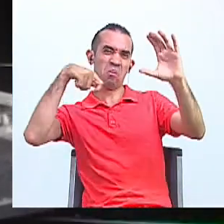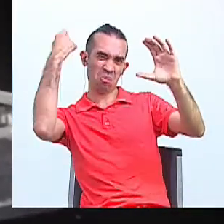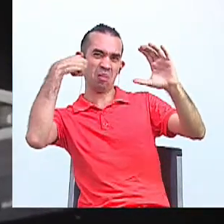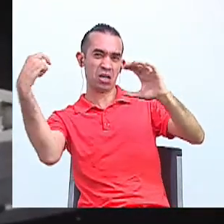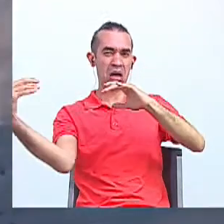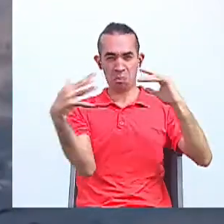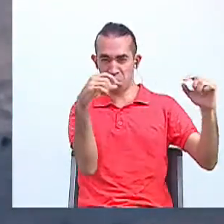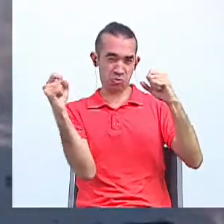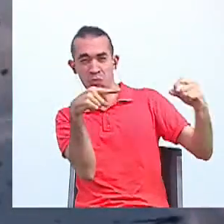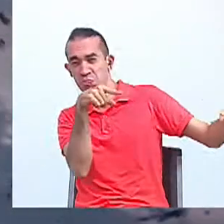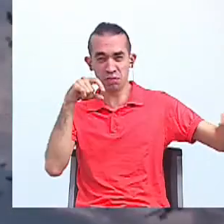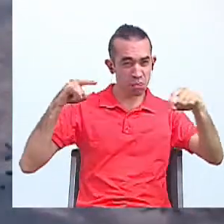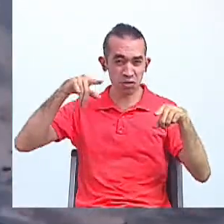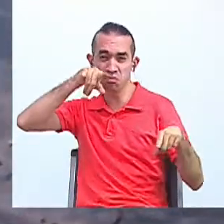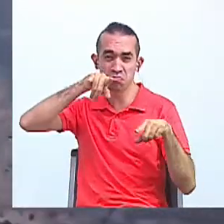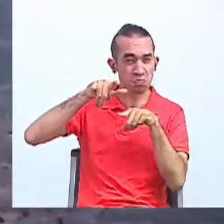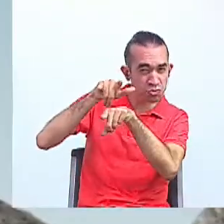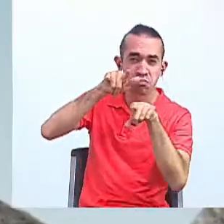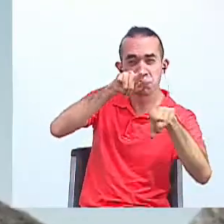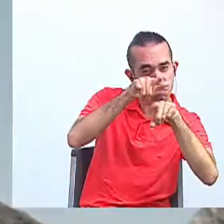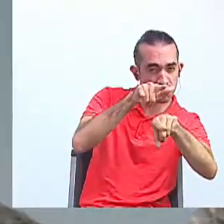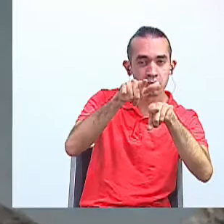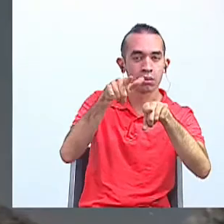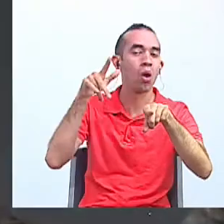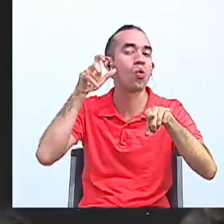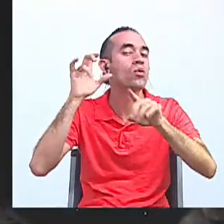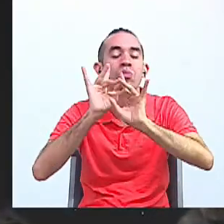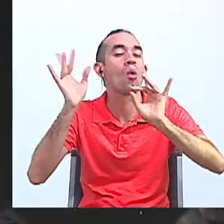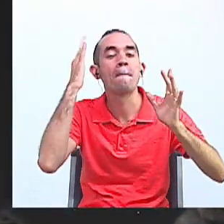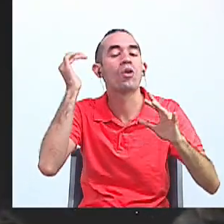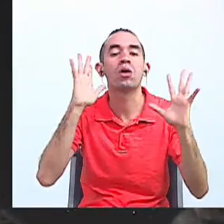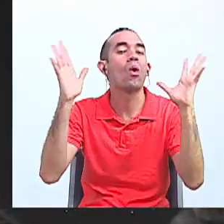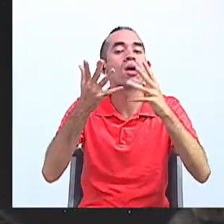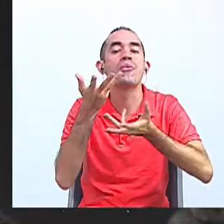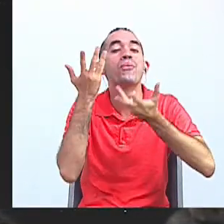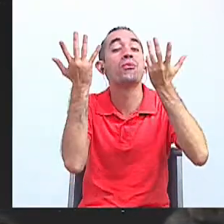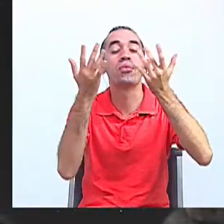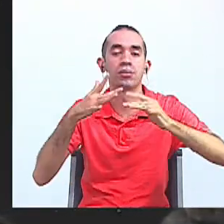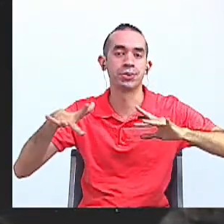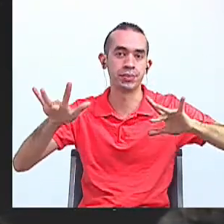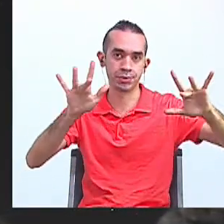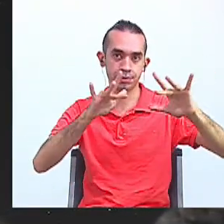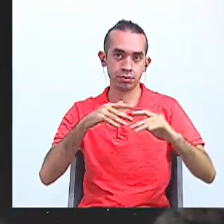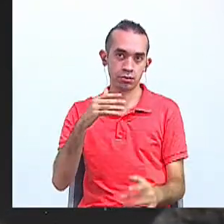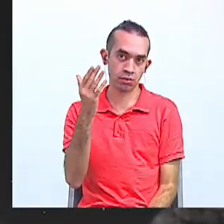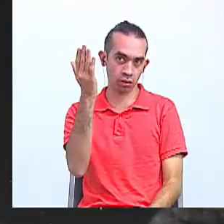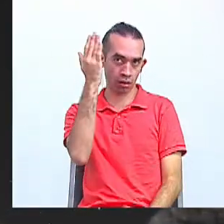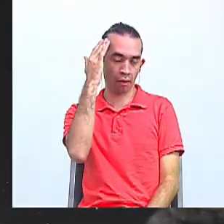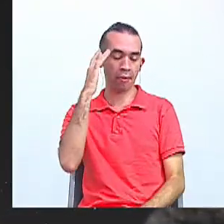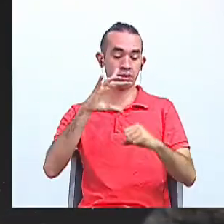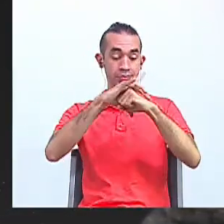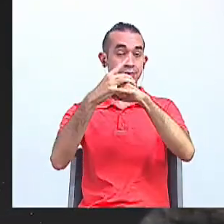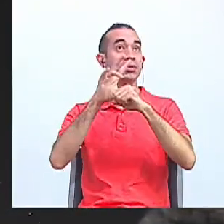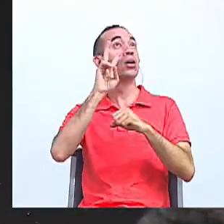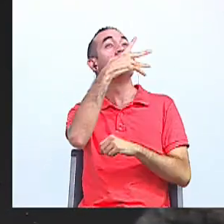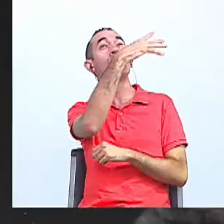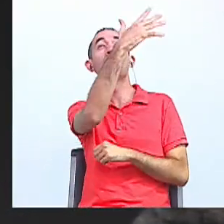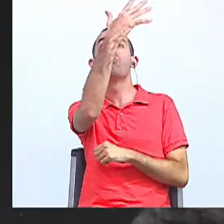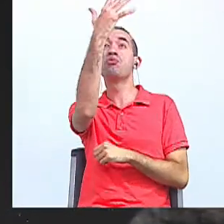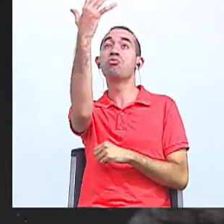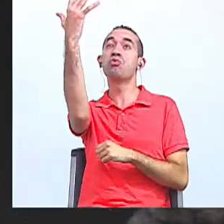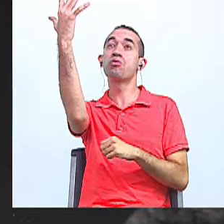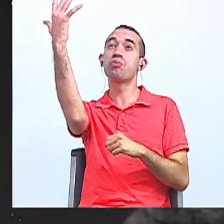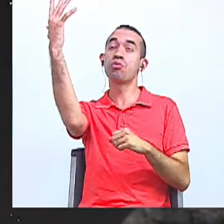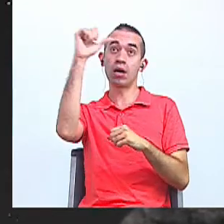las galaxias. El cielo se tornaría negro, pues no habría partículas en el aire para reflejar el